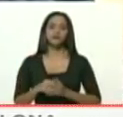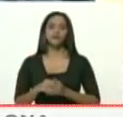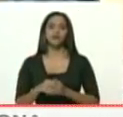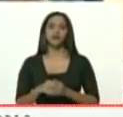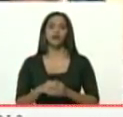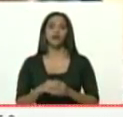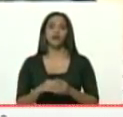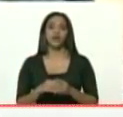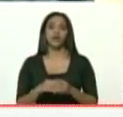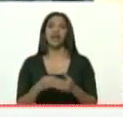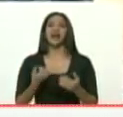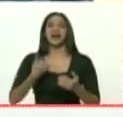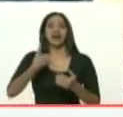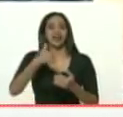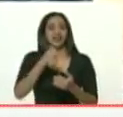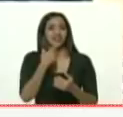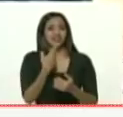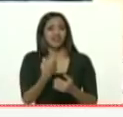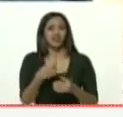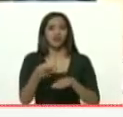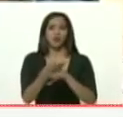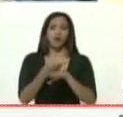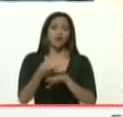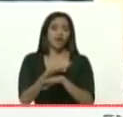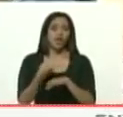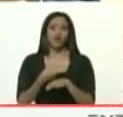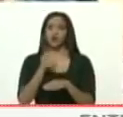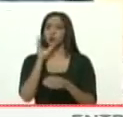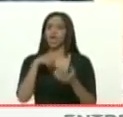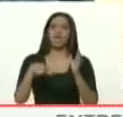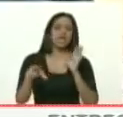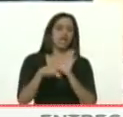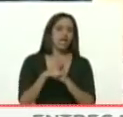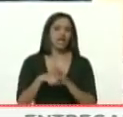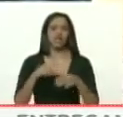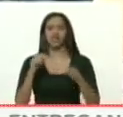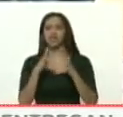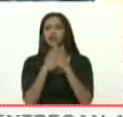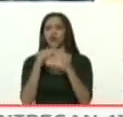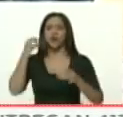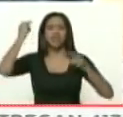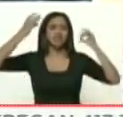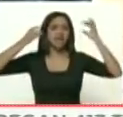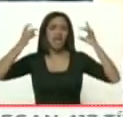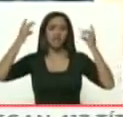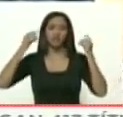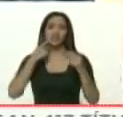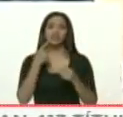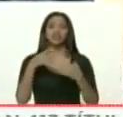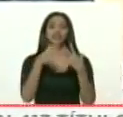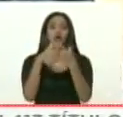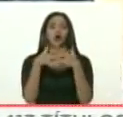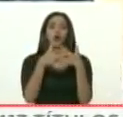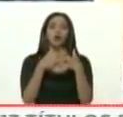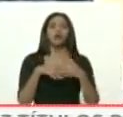estado forajido, todos los formatos que siempre prepara el imperio norteamericano,